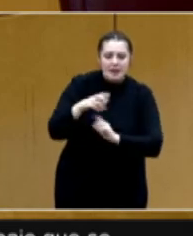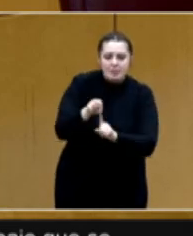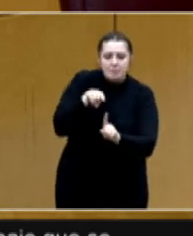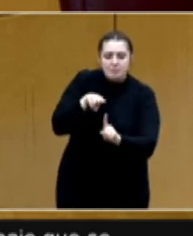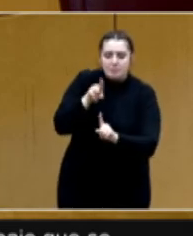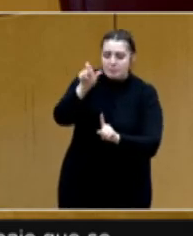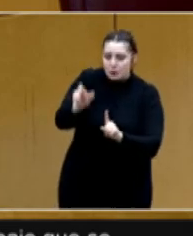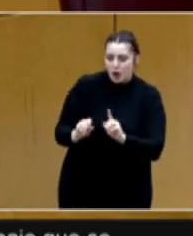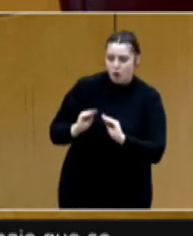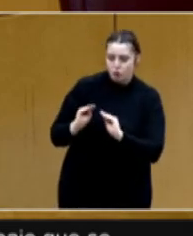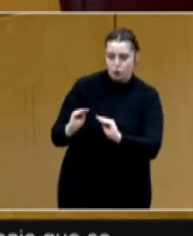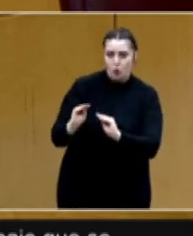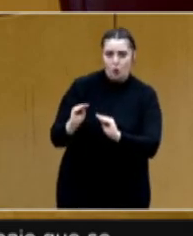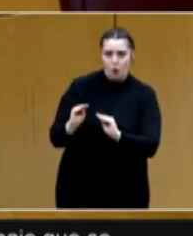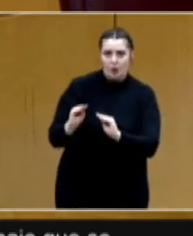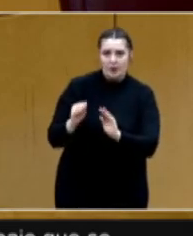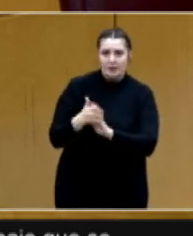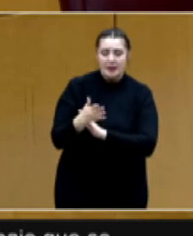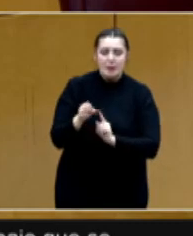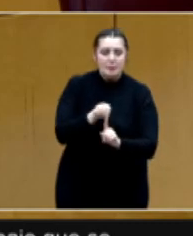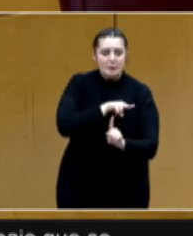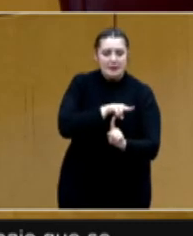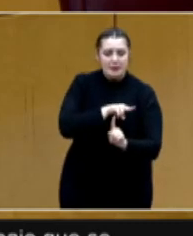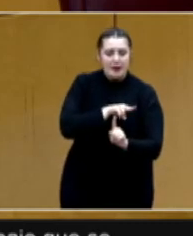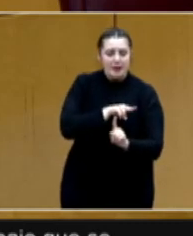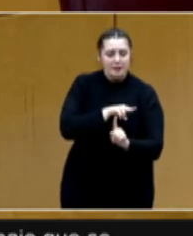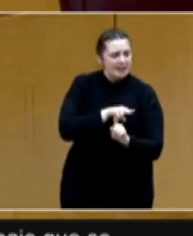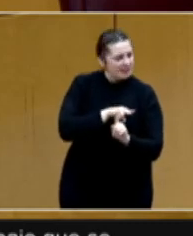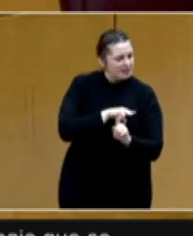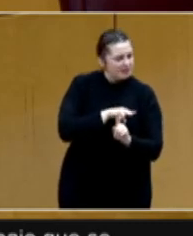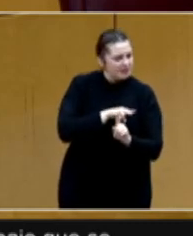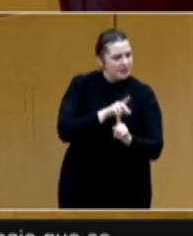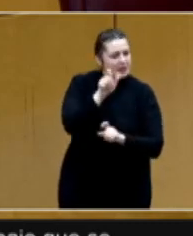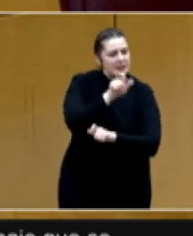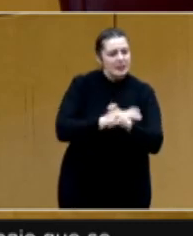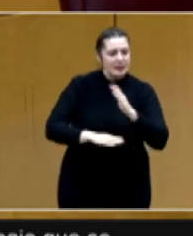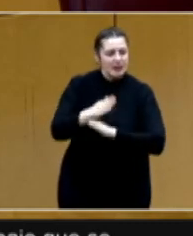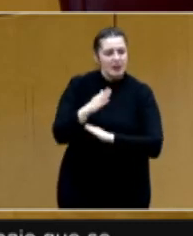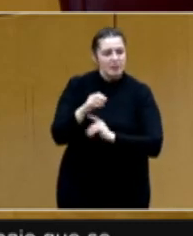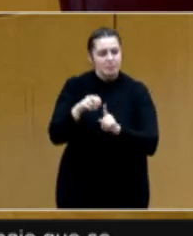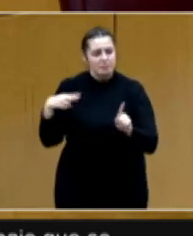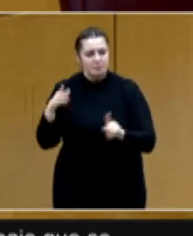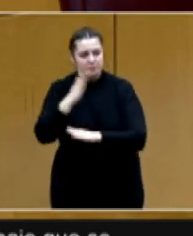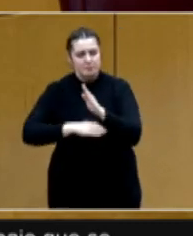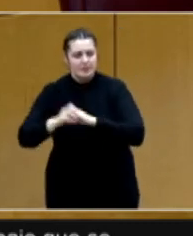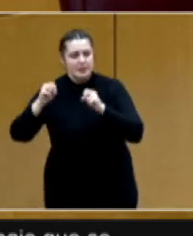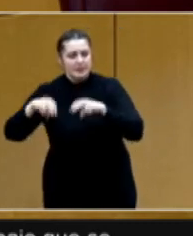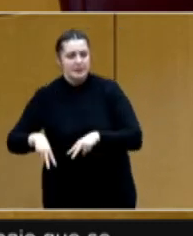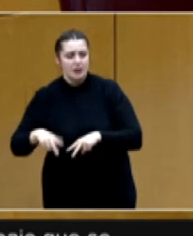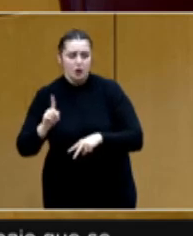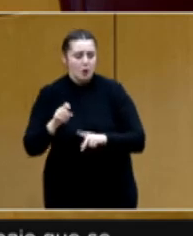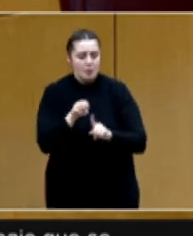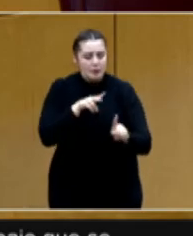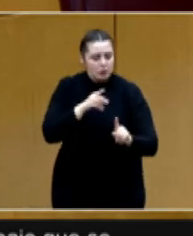de la persona con discapacidad No desde la perspectiva de la que no la tiene esa clave es la que nosotros nos